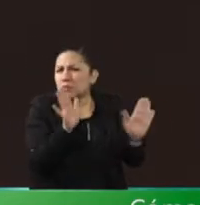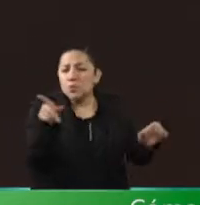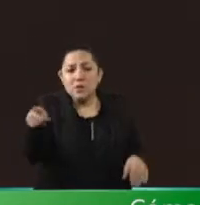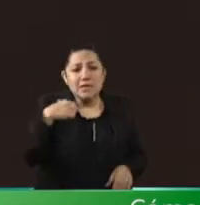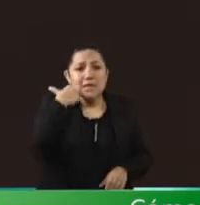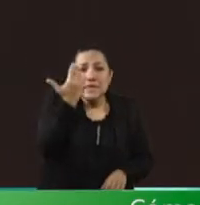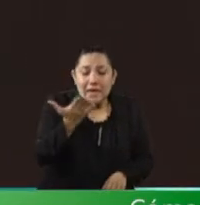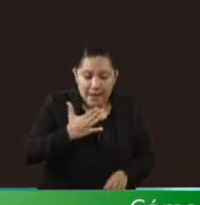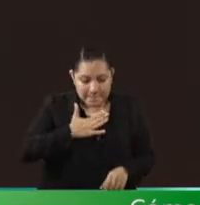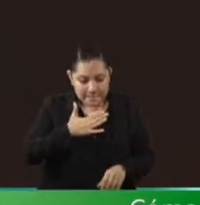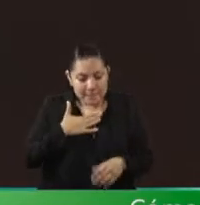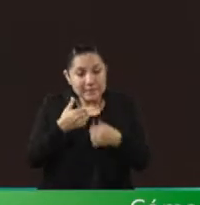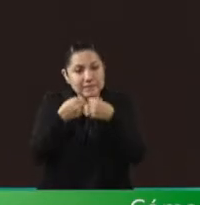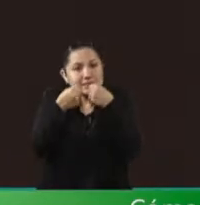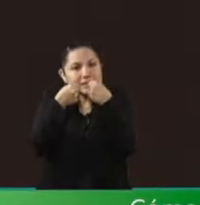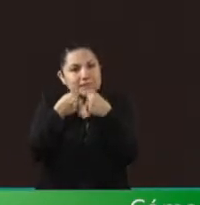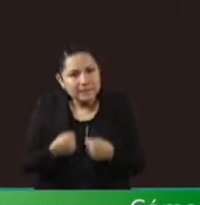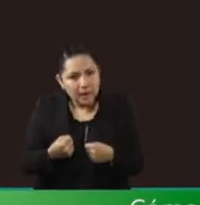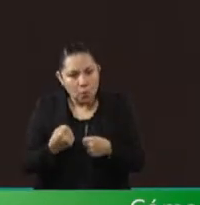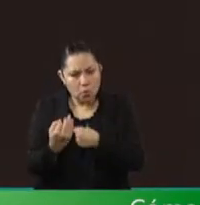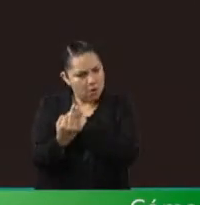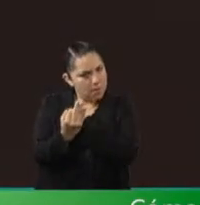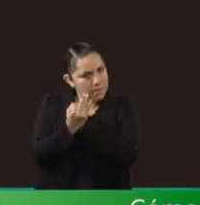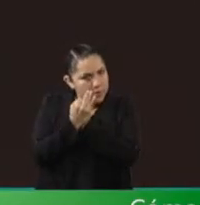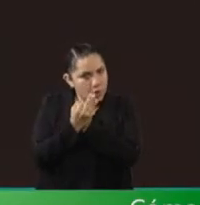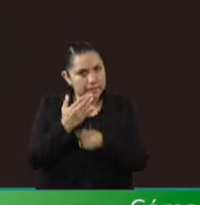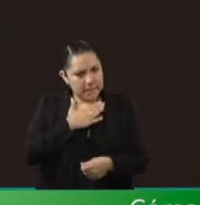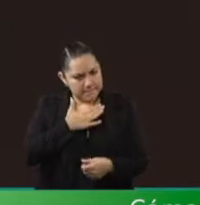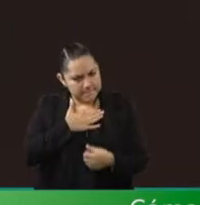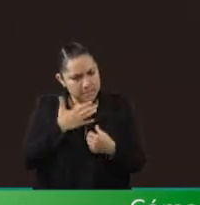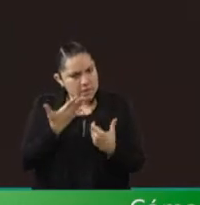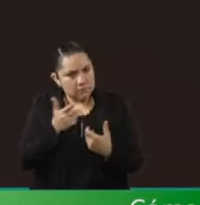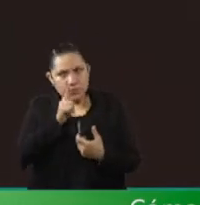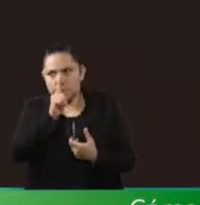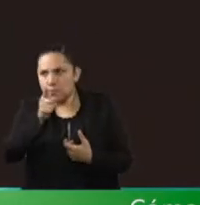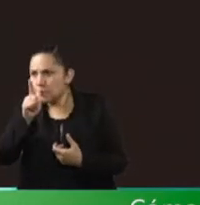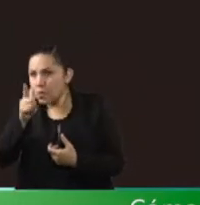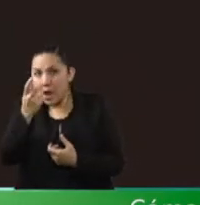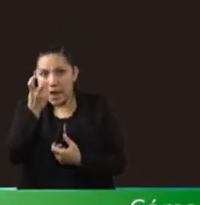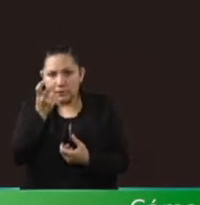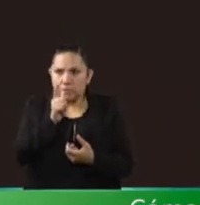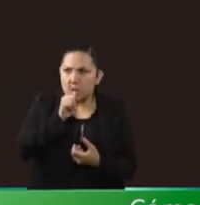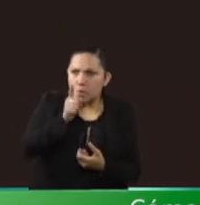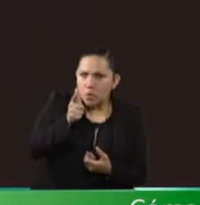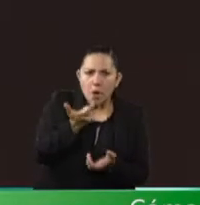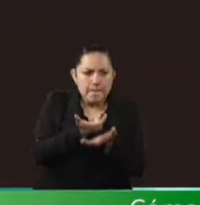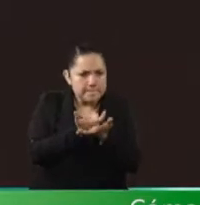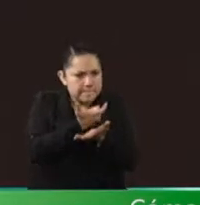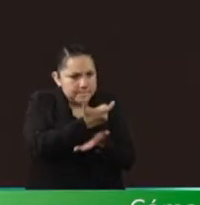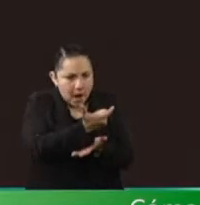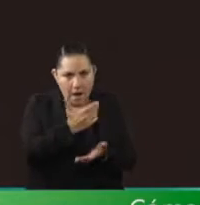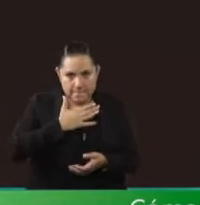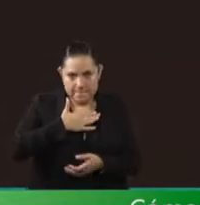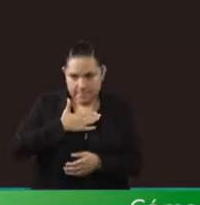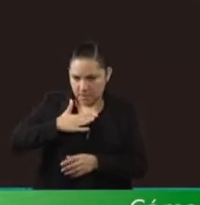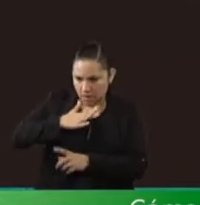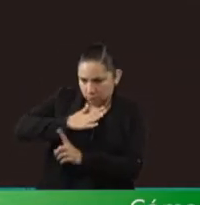sus recibos de luz sean acordes a la realidad necesitan un servicio de Electricidad